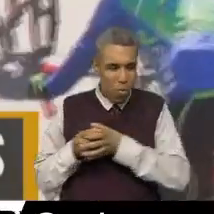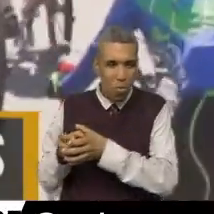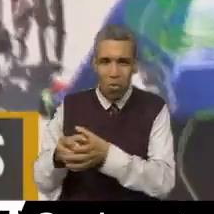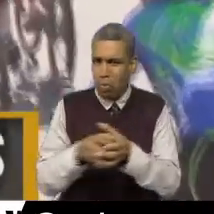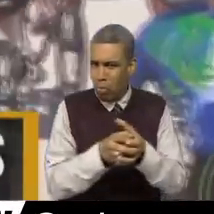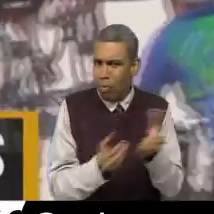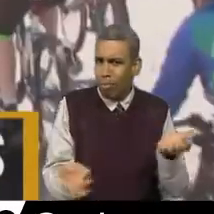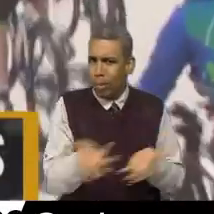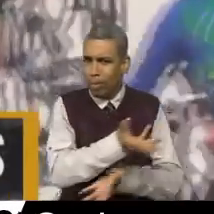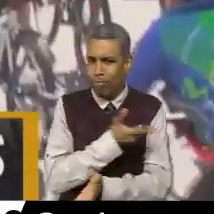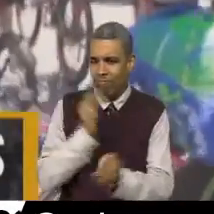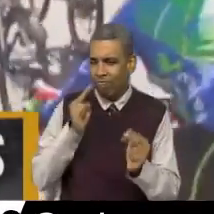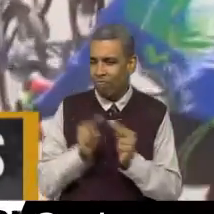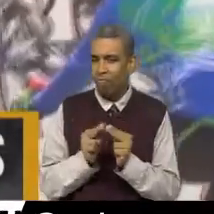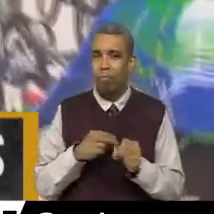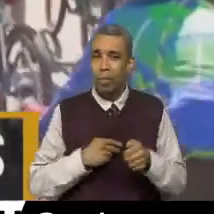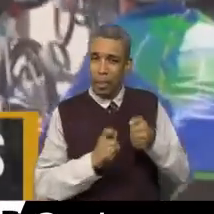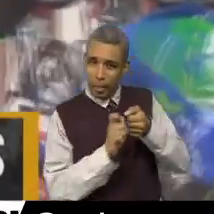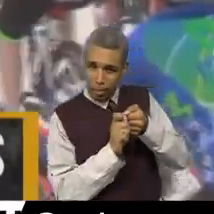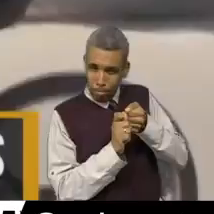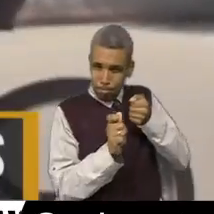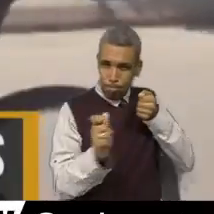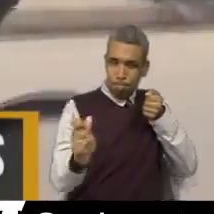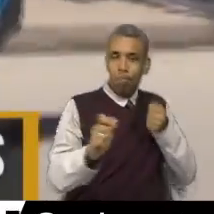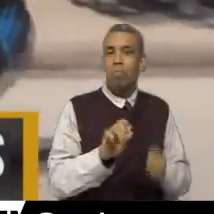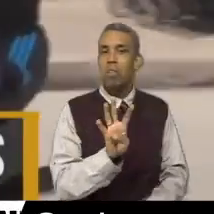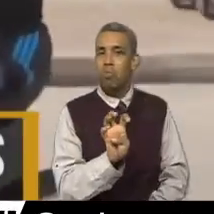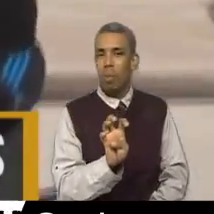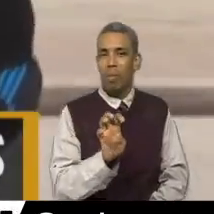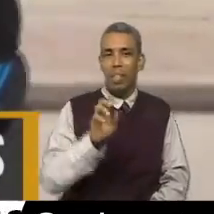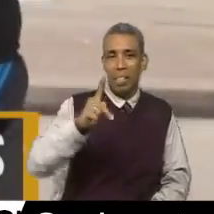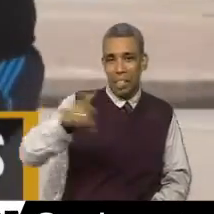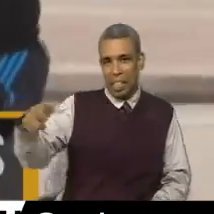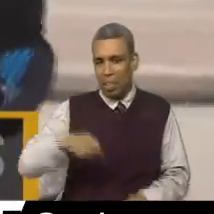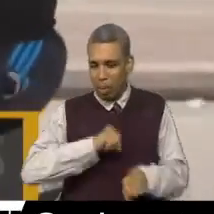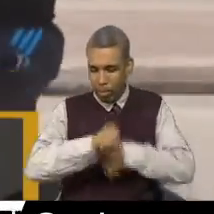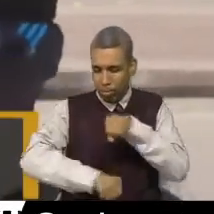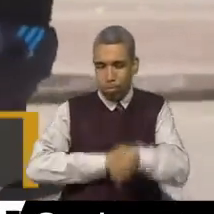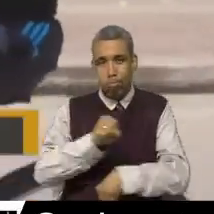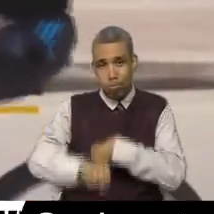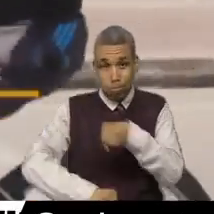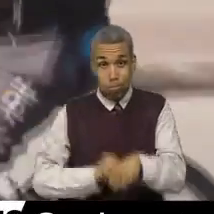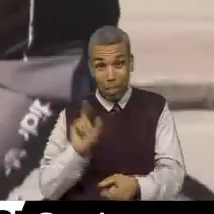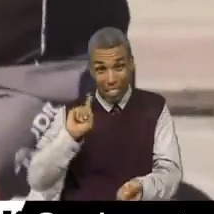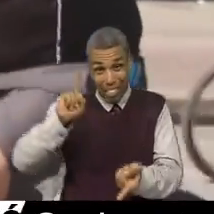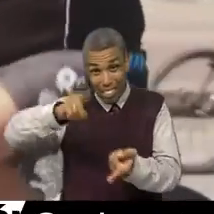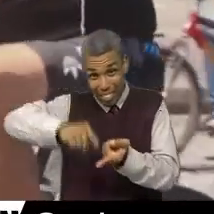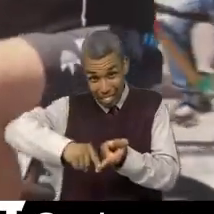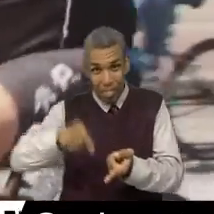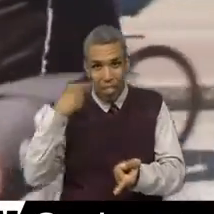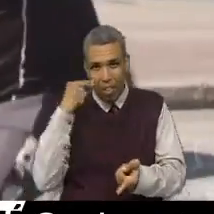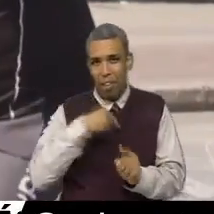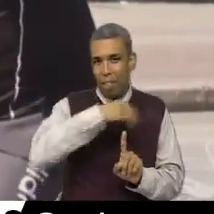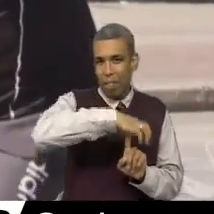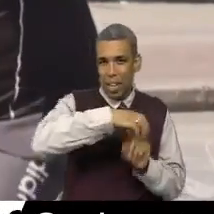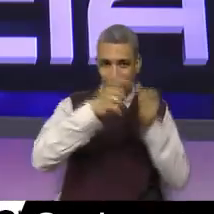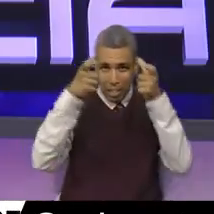ciclistas. 9 kilómetros de circuito enmarcaron el ciclopaseo ferial, que culminó exitosamente en Expo Eventos.